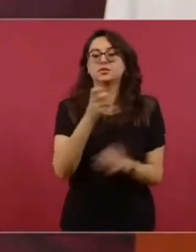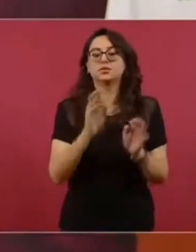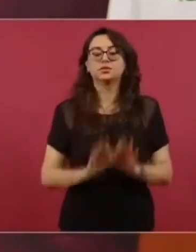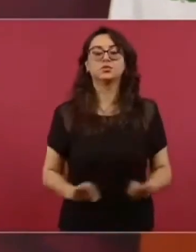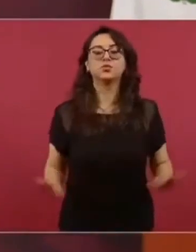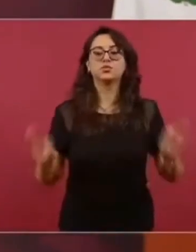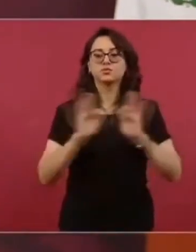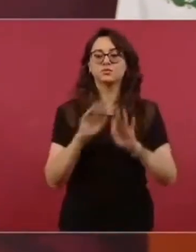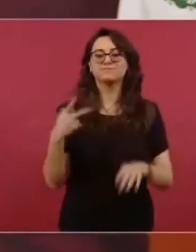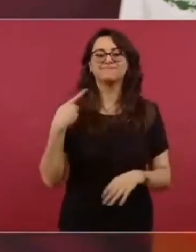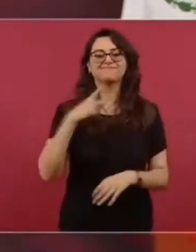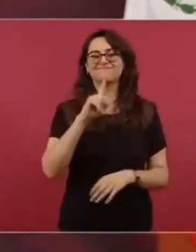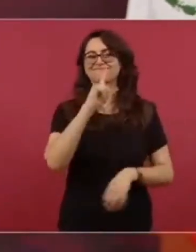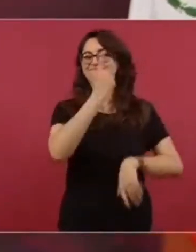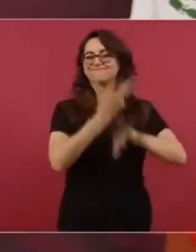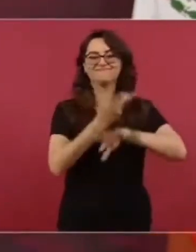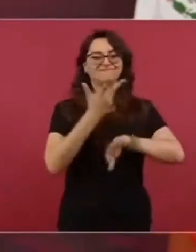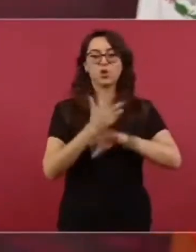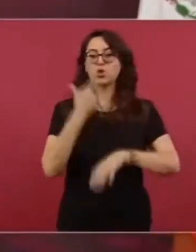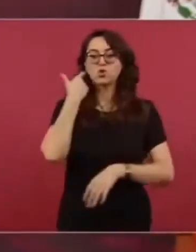Pero hay mucha resistencia.